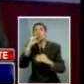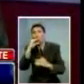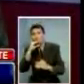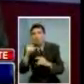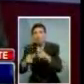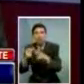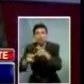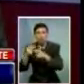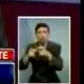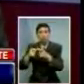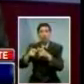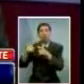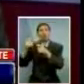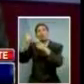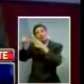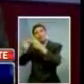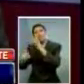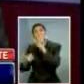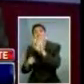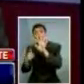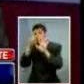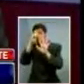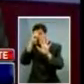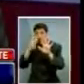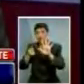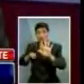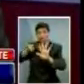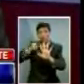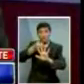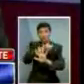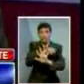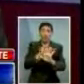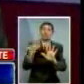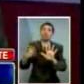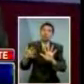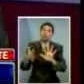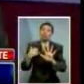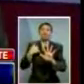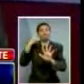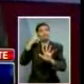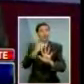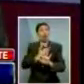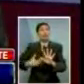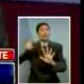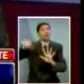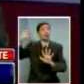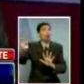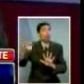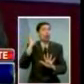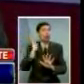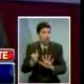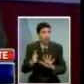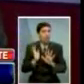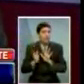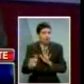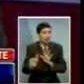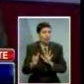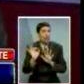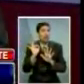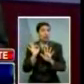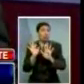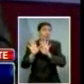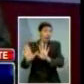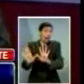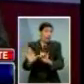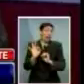Hospital de Quillota Petorca, 5 hospitales que efectivamente el próximo gobierno va a tener que decidir si los paraliza por muchos años o los lleva